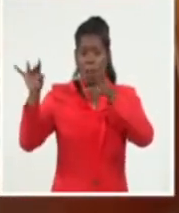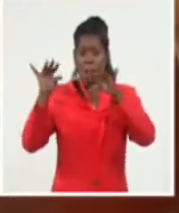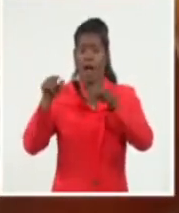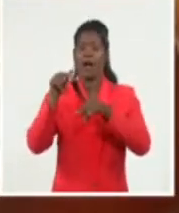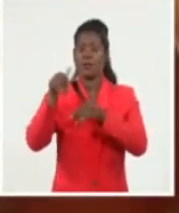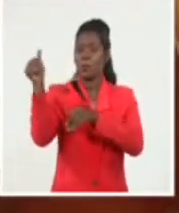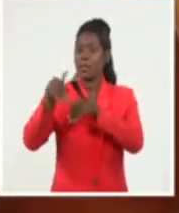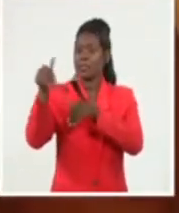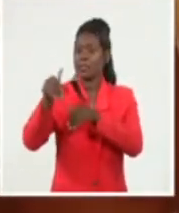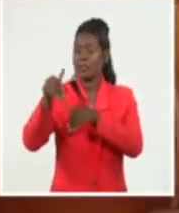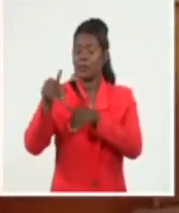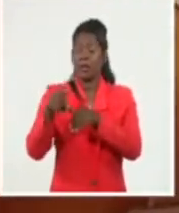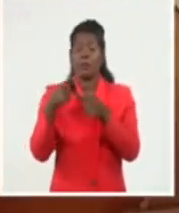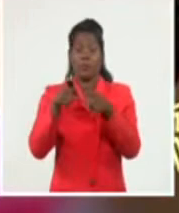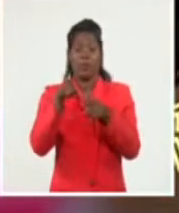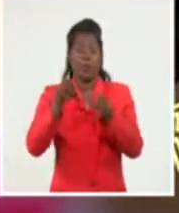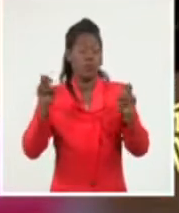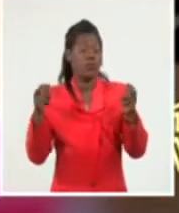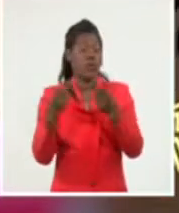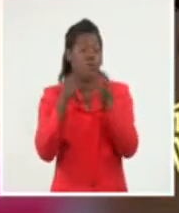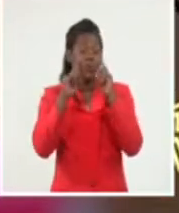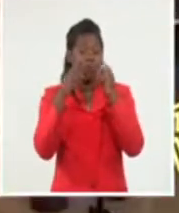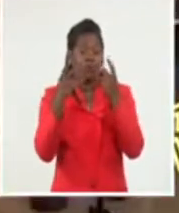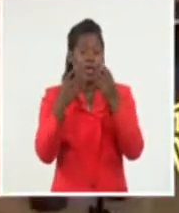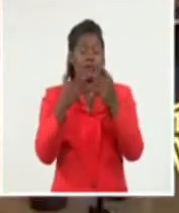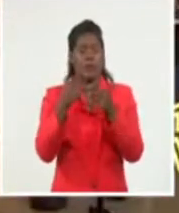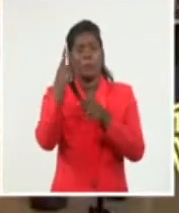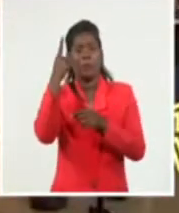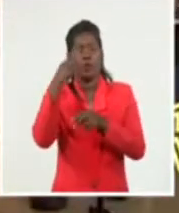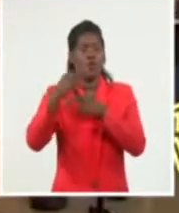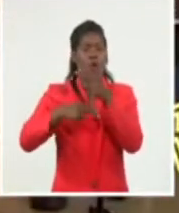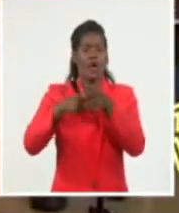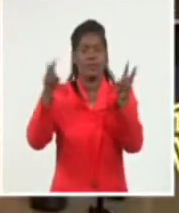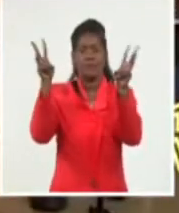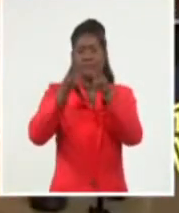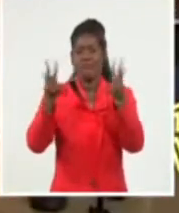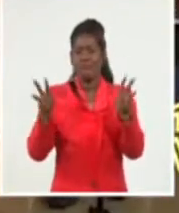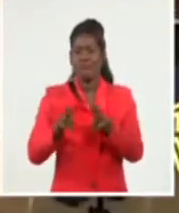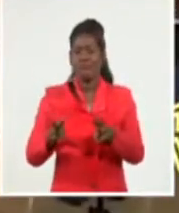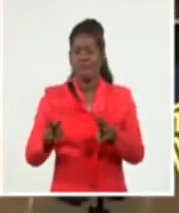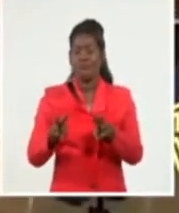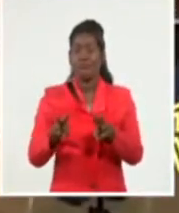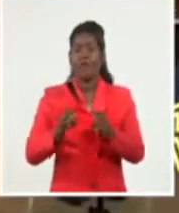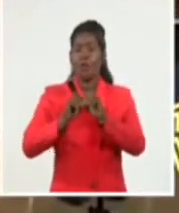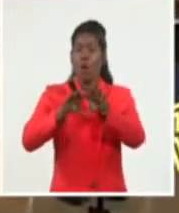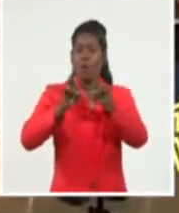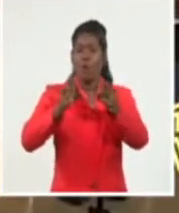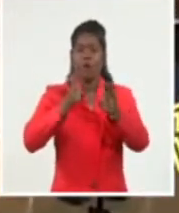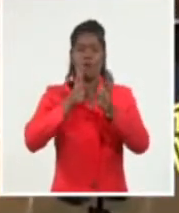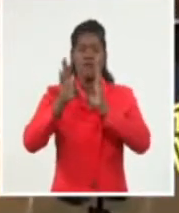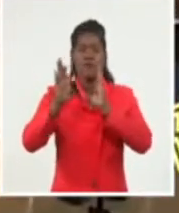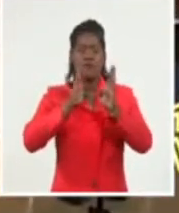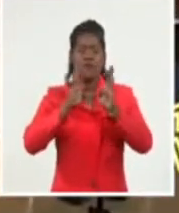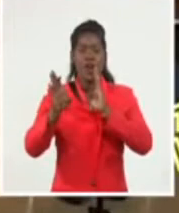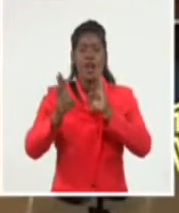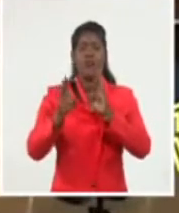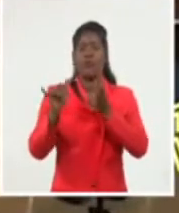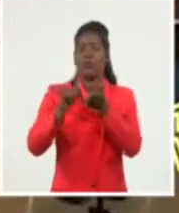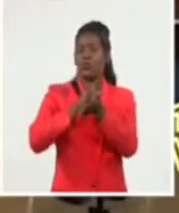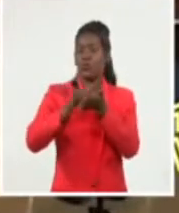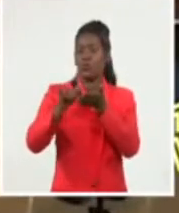todo un programa paralelo que tuvo como escenario en las redes sociales. Lo aprendido en la edición de 2021 fue retomado para mostrar que